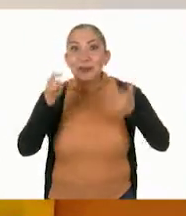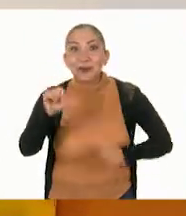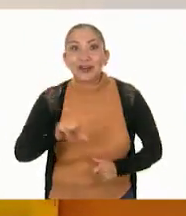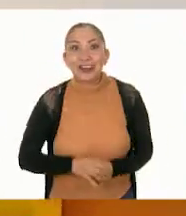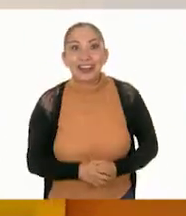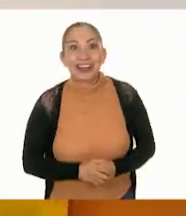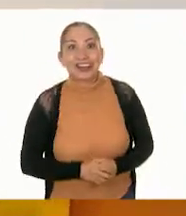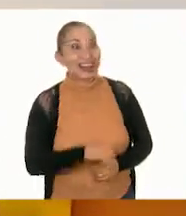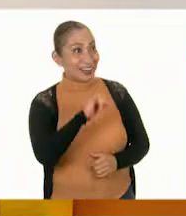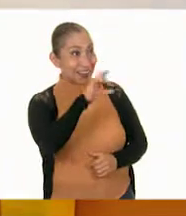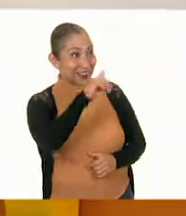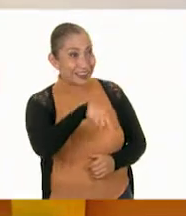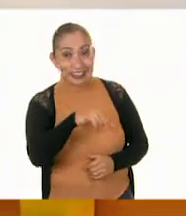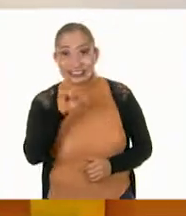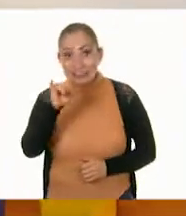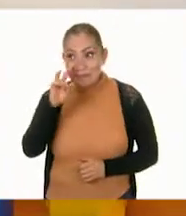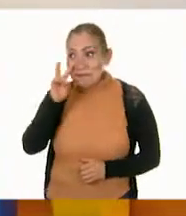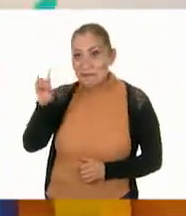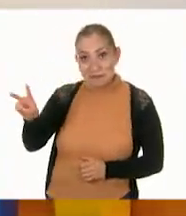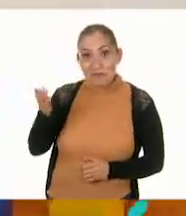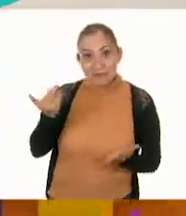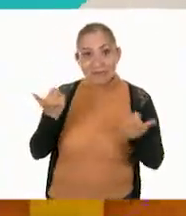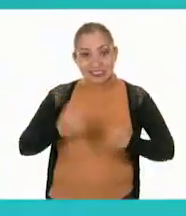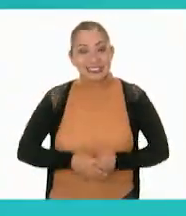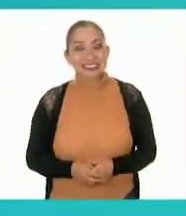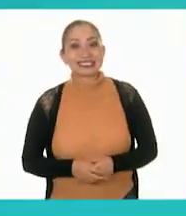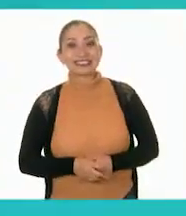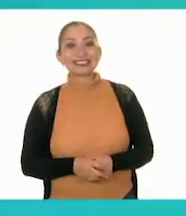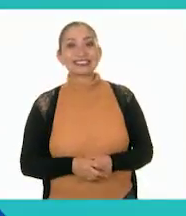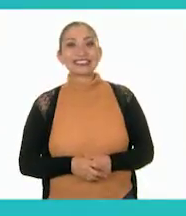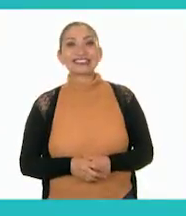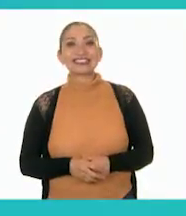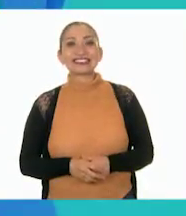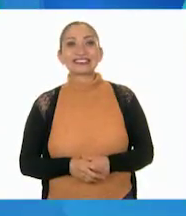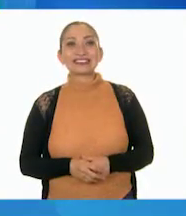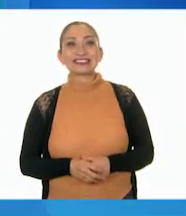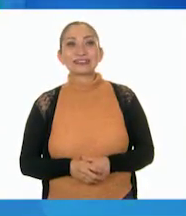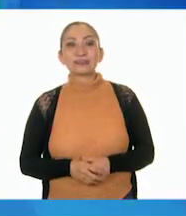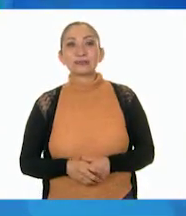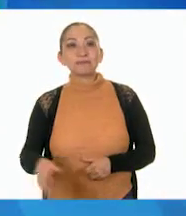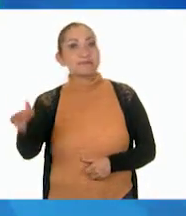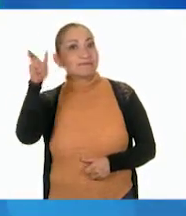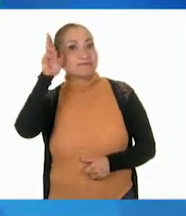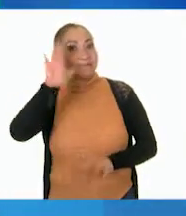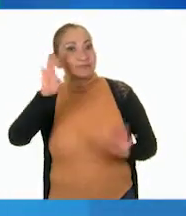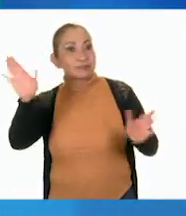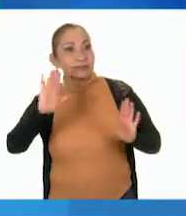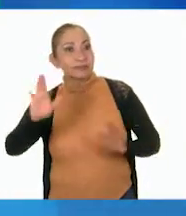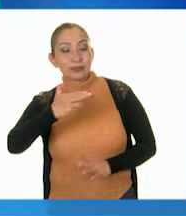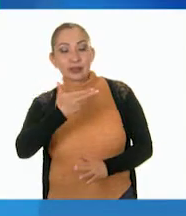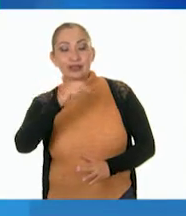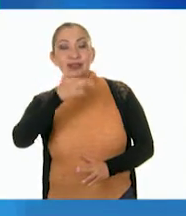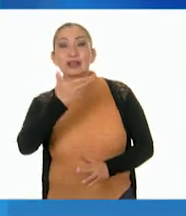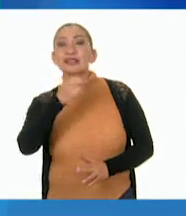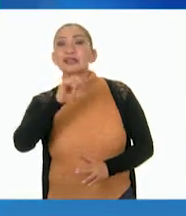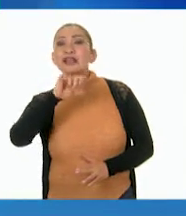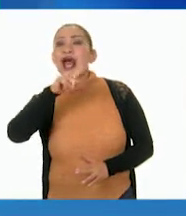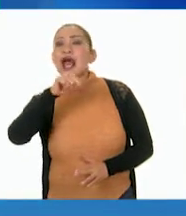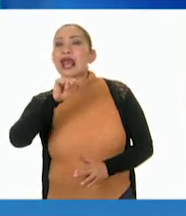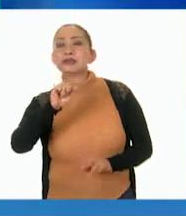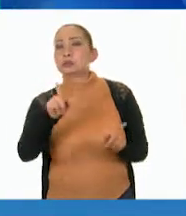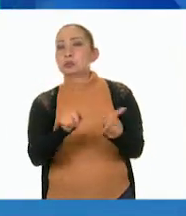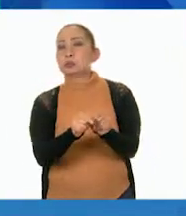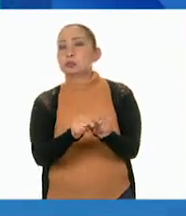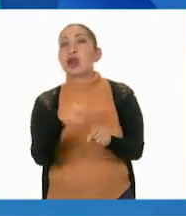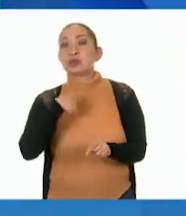de verdad! ¡Sí, sí vamos a verlo! ¡Vamos ¿te parece? A verlo! ¡Vamos a ver el cuento! Hola, soy Charlie Acecas y te quiero